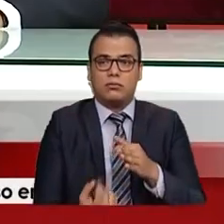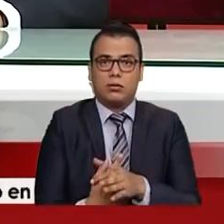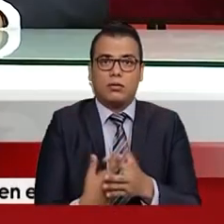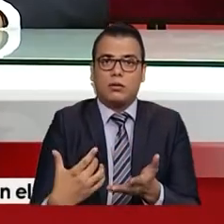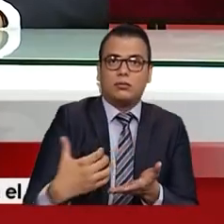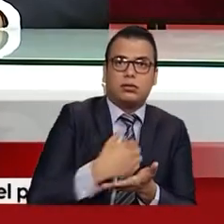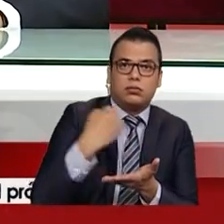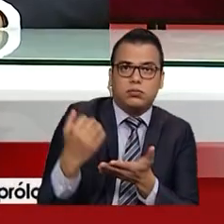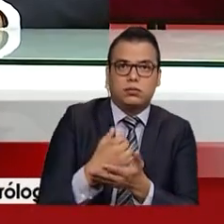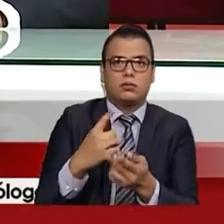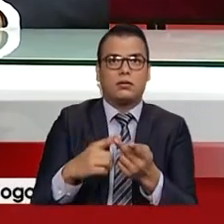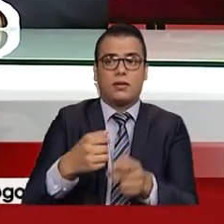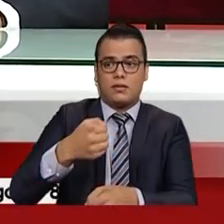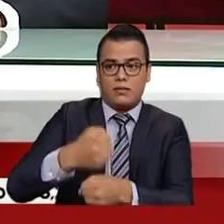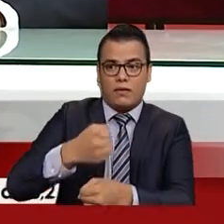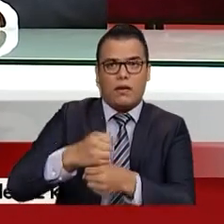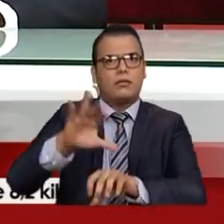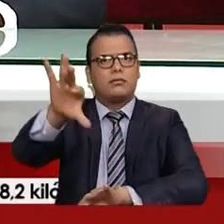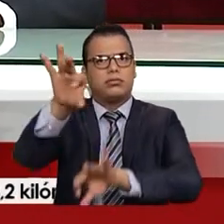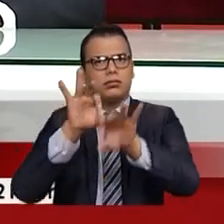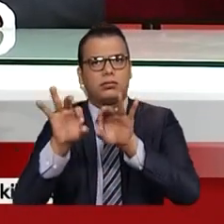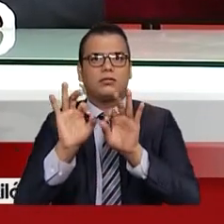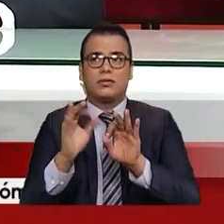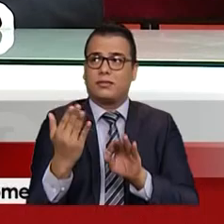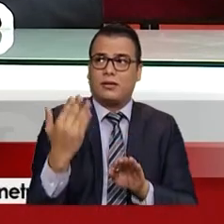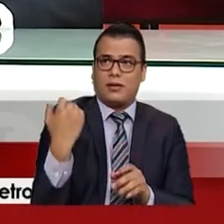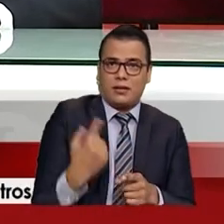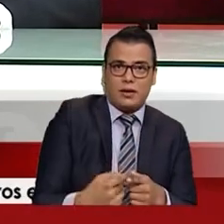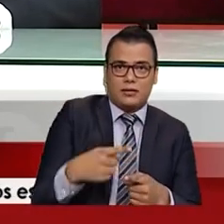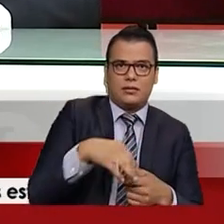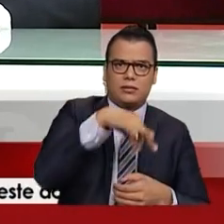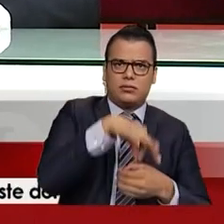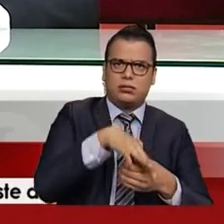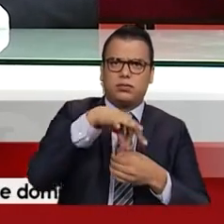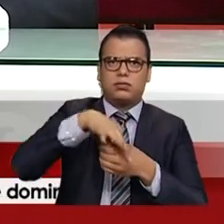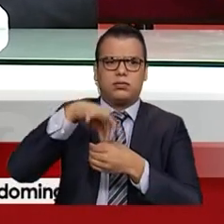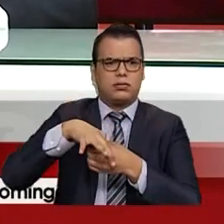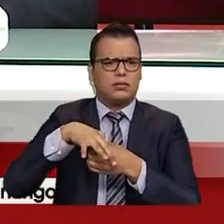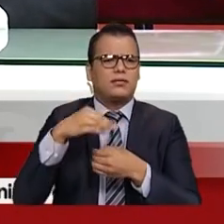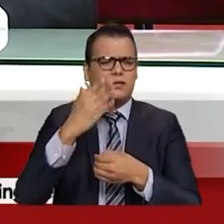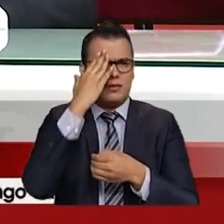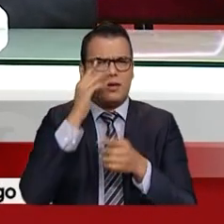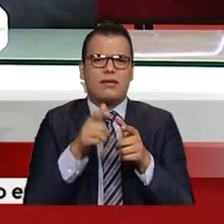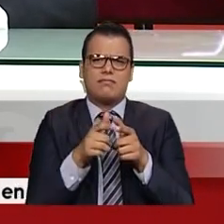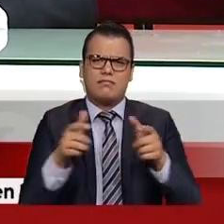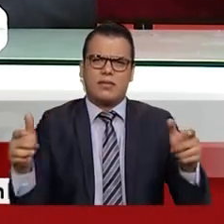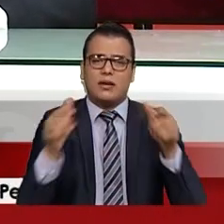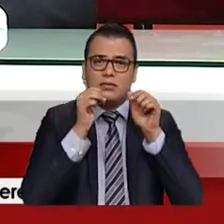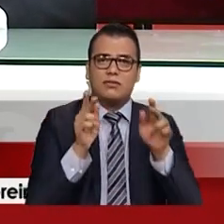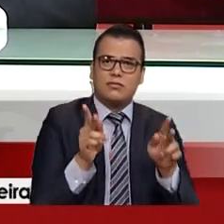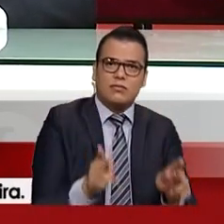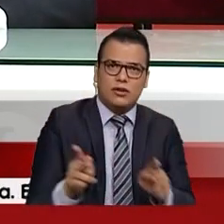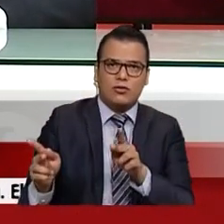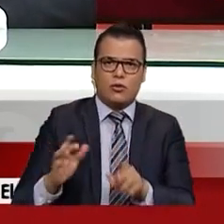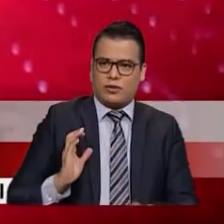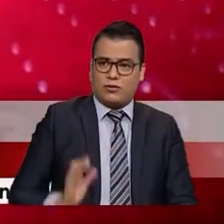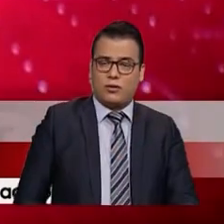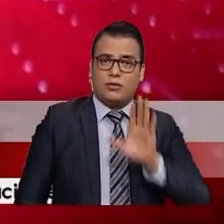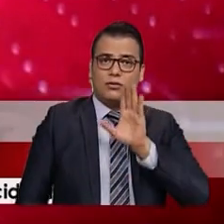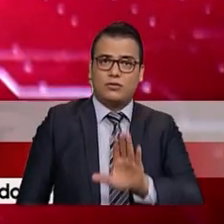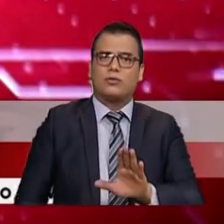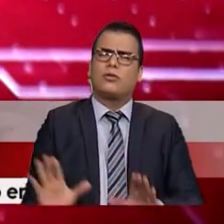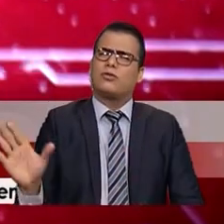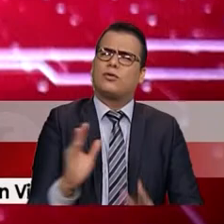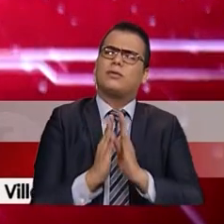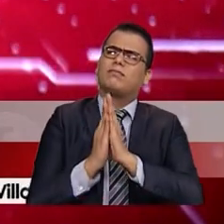lo que vemos o vimos en las elecciones pasadas pues hay un montón de personas de ciudadanos del pacífico colombiano que lo que